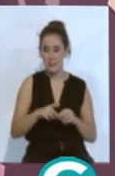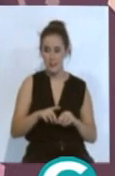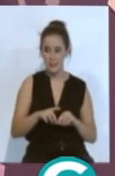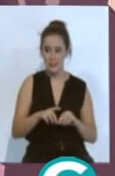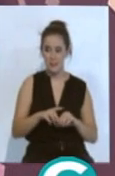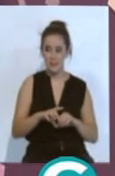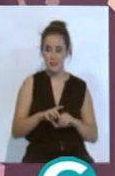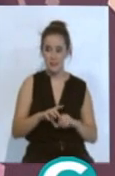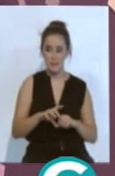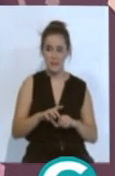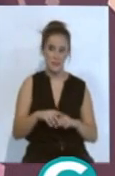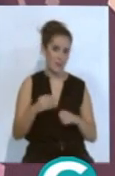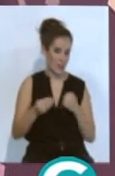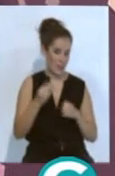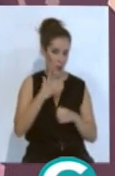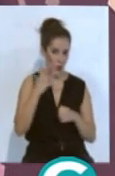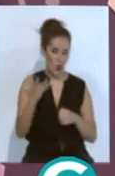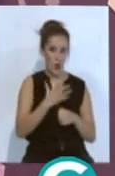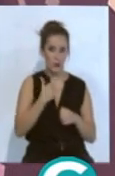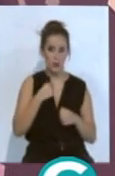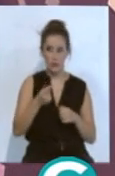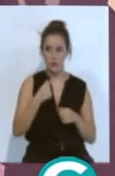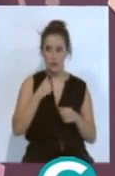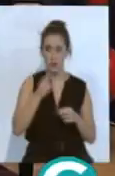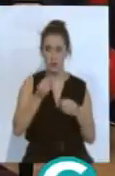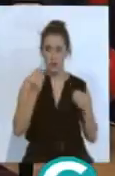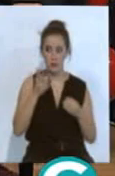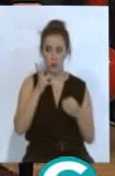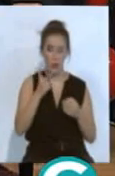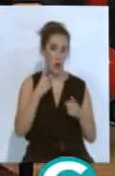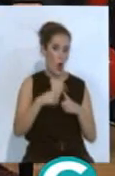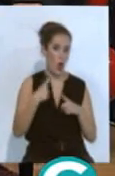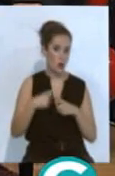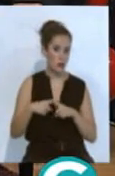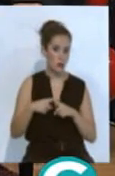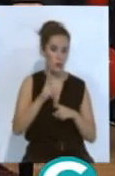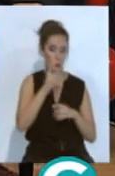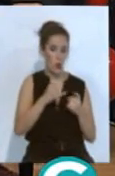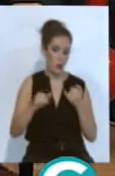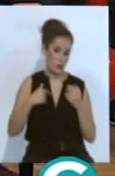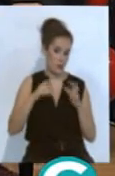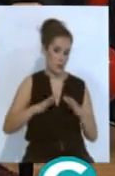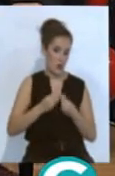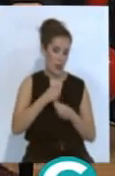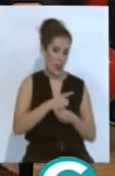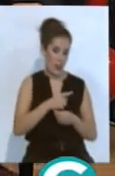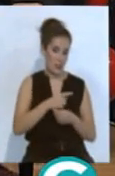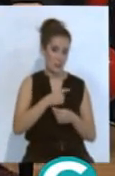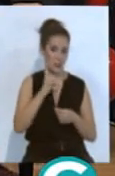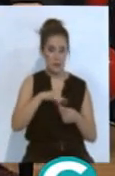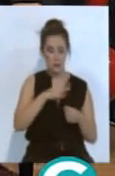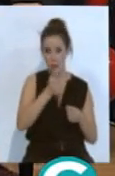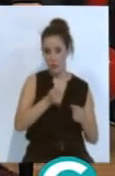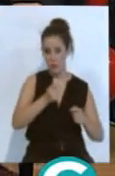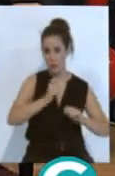Claro, a ver si vaya a tener caso un coro, Carlito. Eso lo determiné yo básicamente por dos cosas. Porque fueron los últimos que estuvieron con él y porque fueron